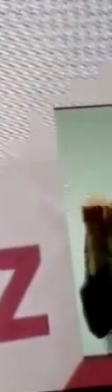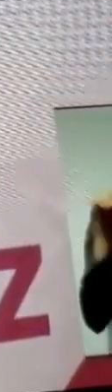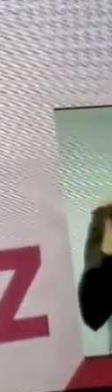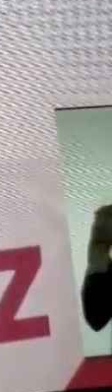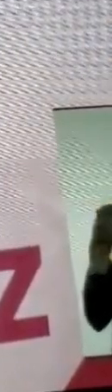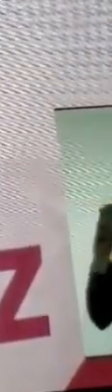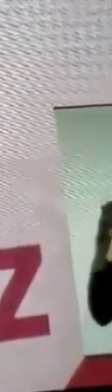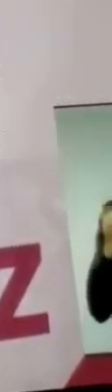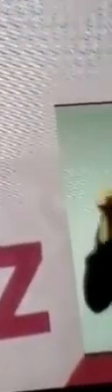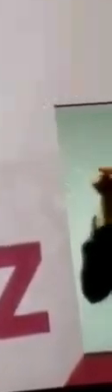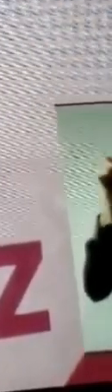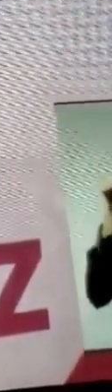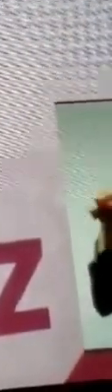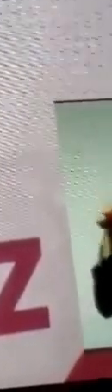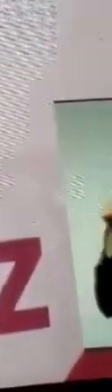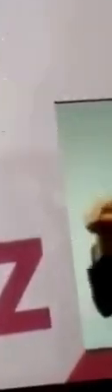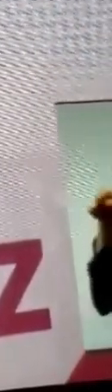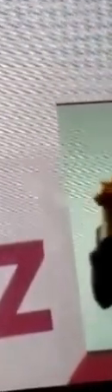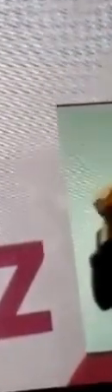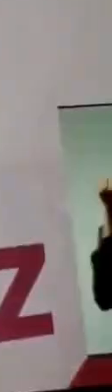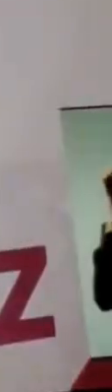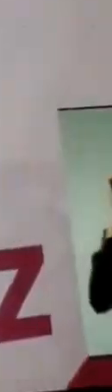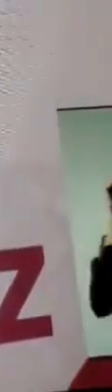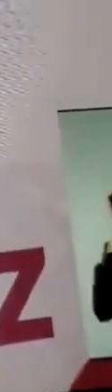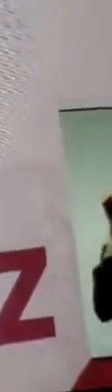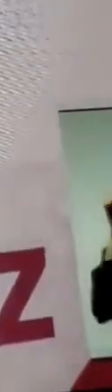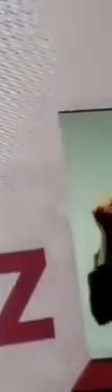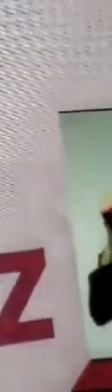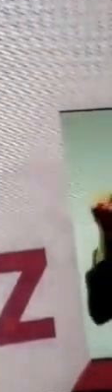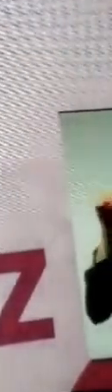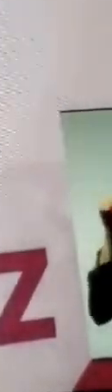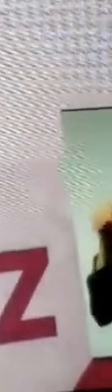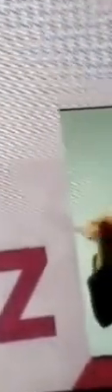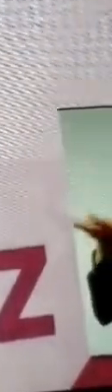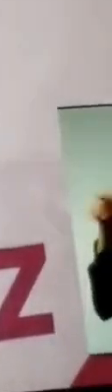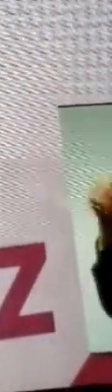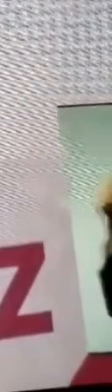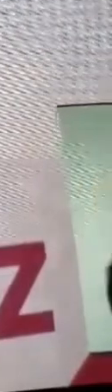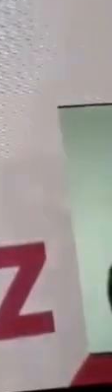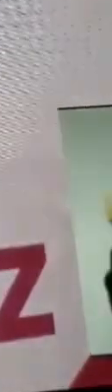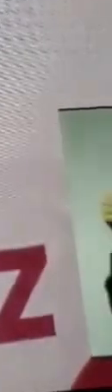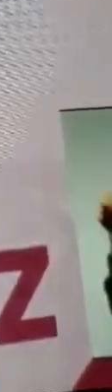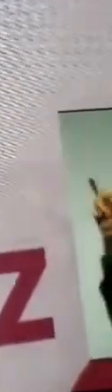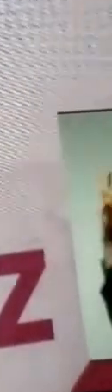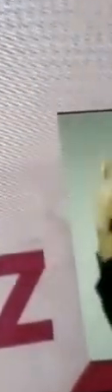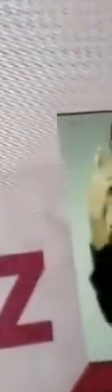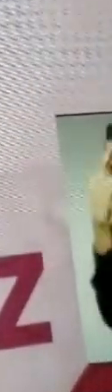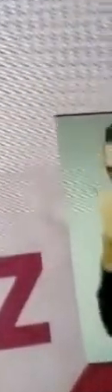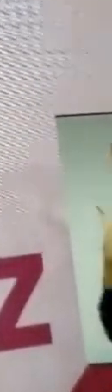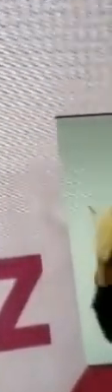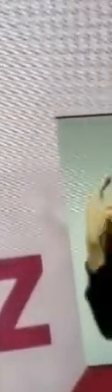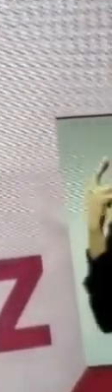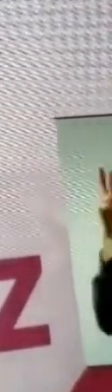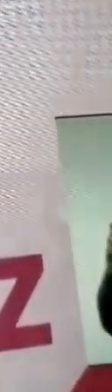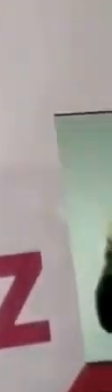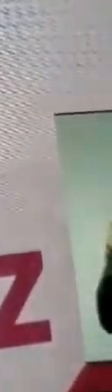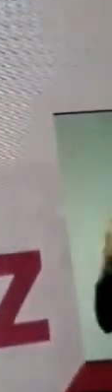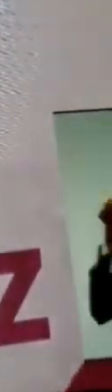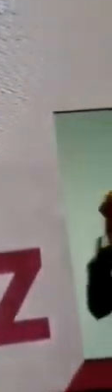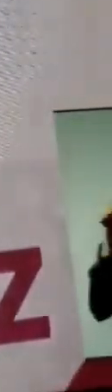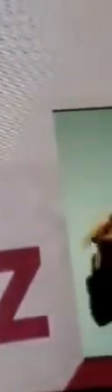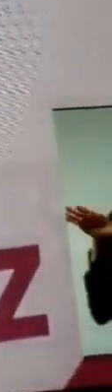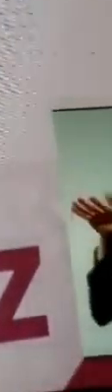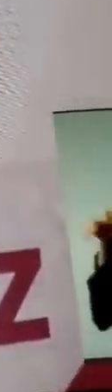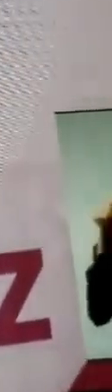dónde se está tirando la mezcla y cómo se ha estado trabajando en cada sector y saber y tener un mejor control,